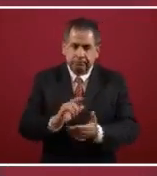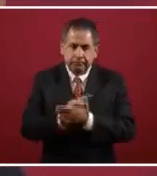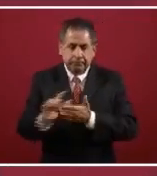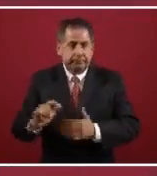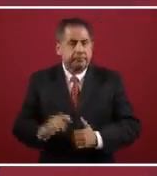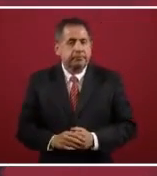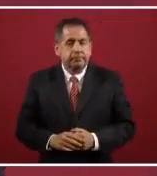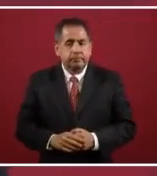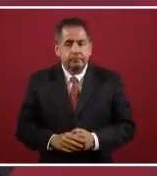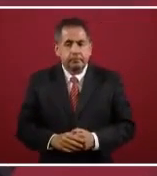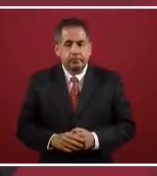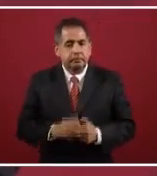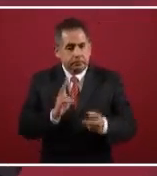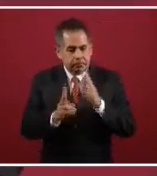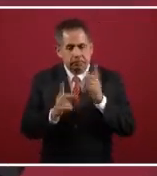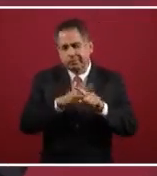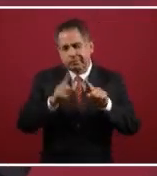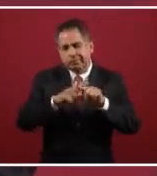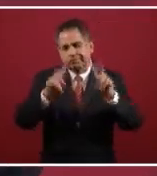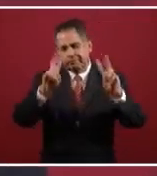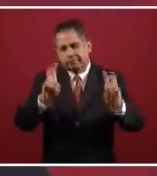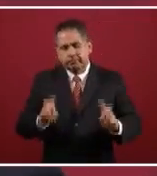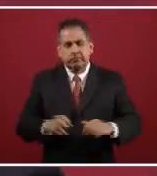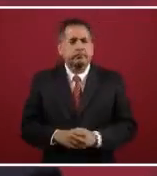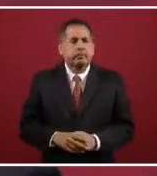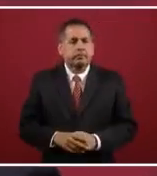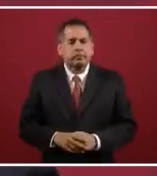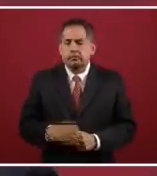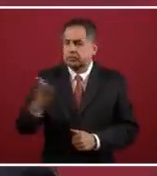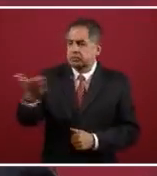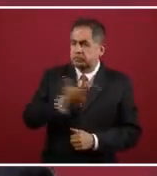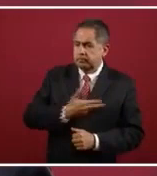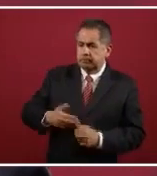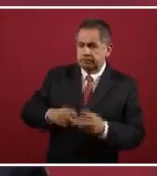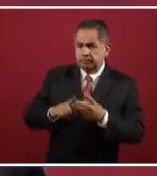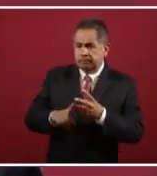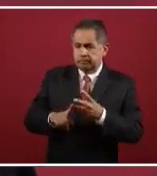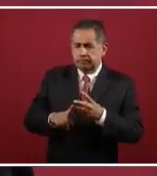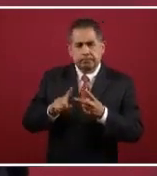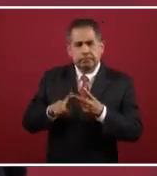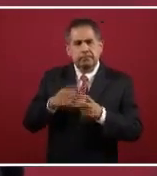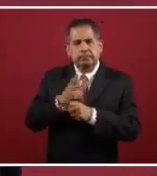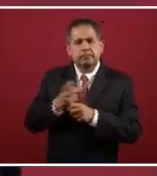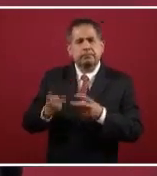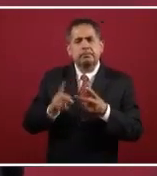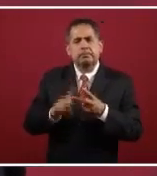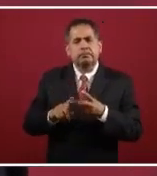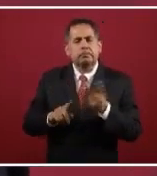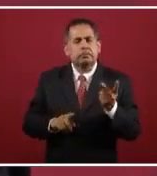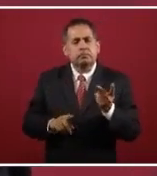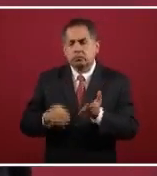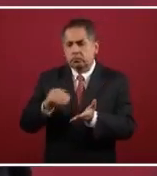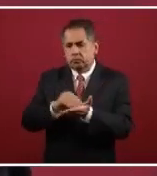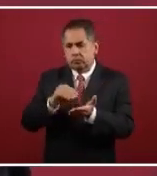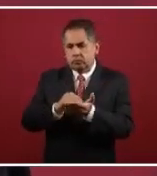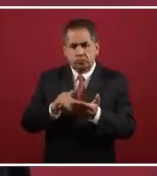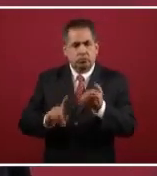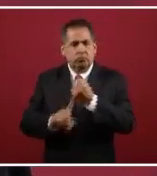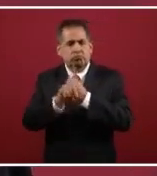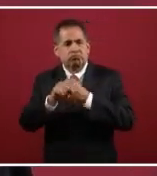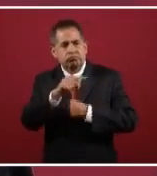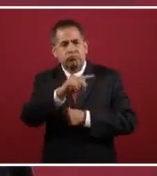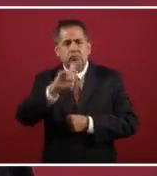Estoy tratando varios temas. Presidente, una segunda pregunta. Continúa el problema de la